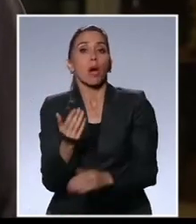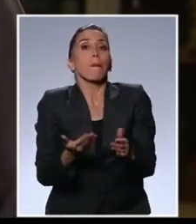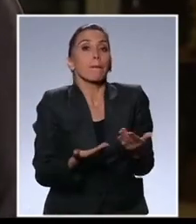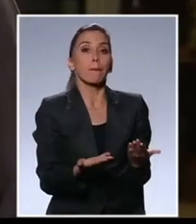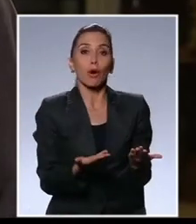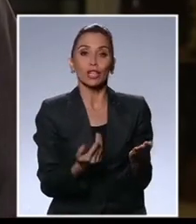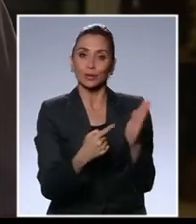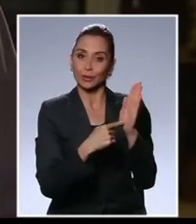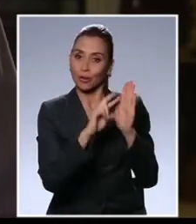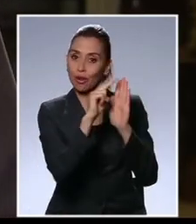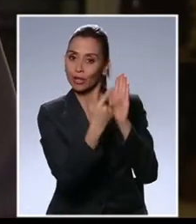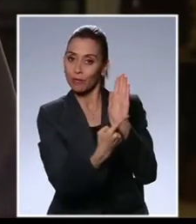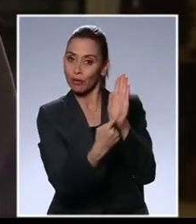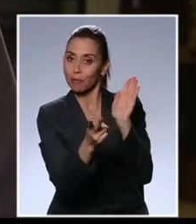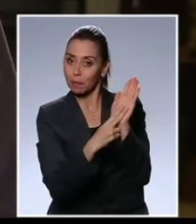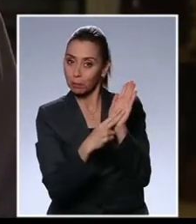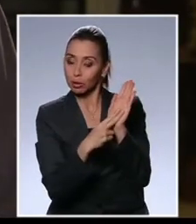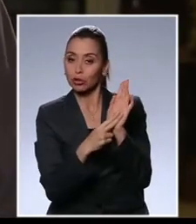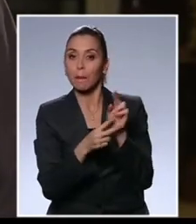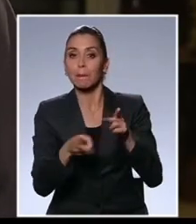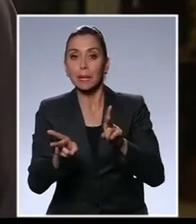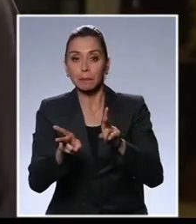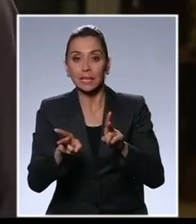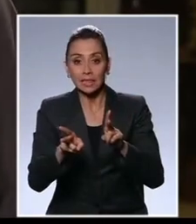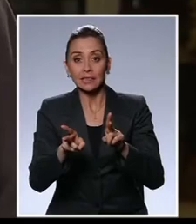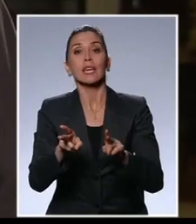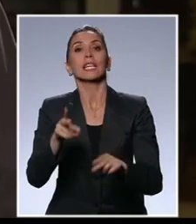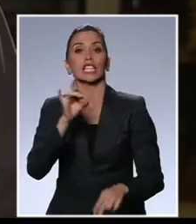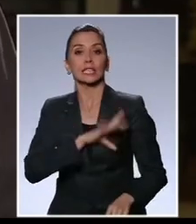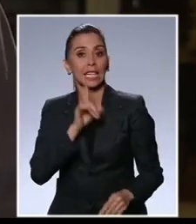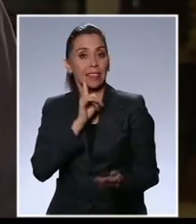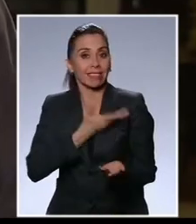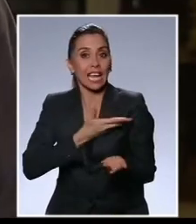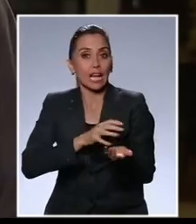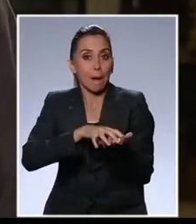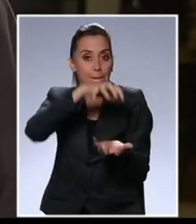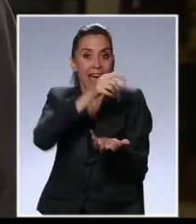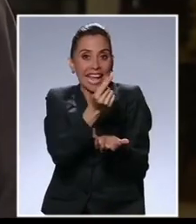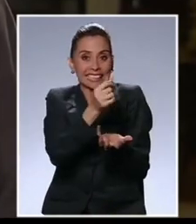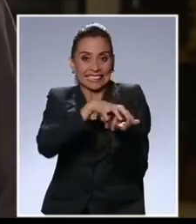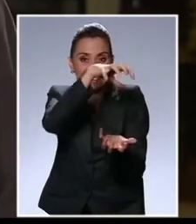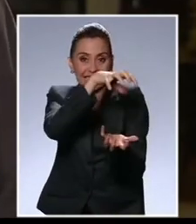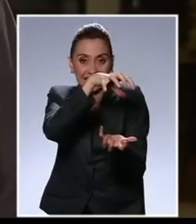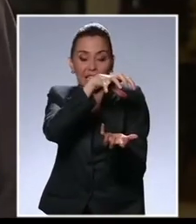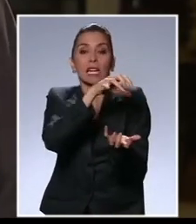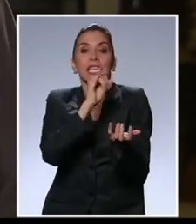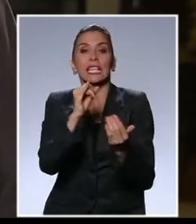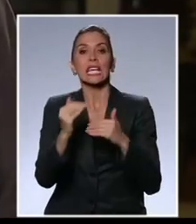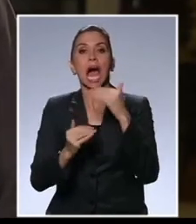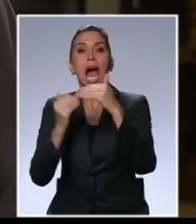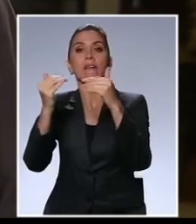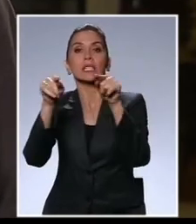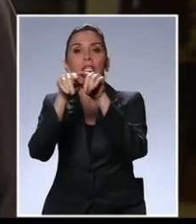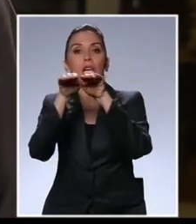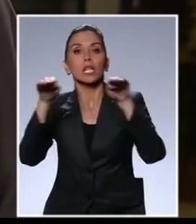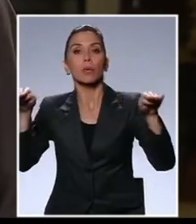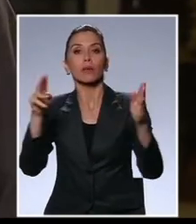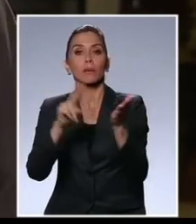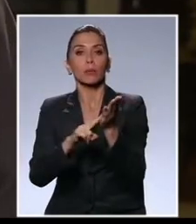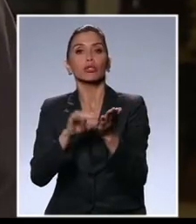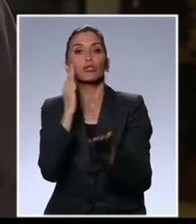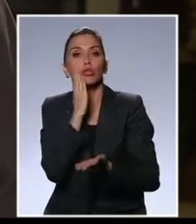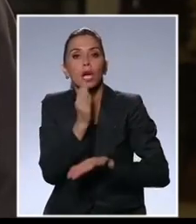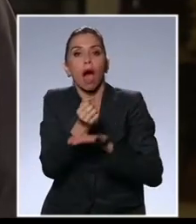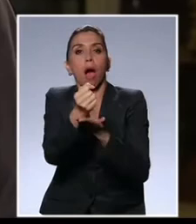esta reforma tributaria nos permitirá no solo tener más recursos sino que avanzar en equidad tributaria y en Solidaridad